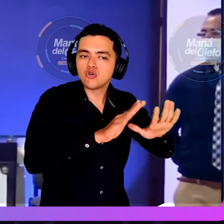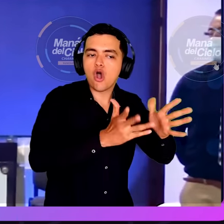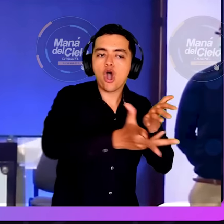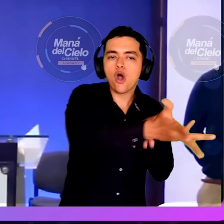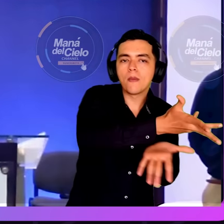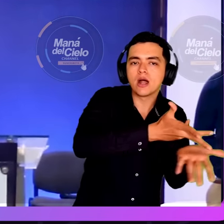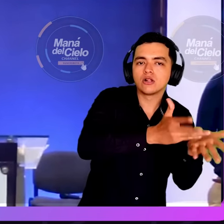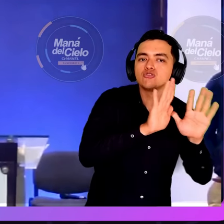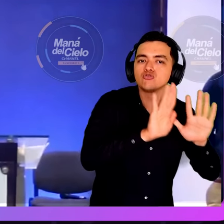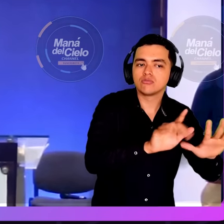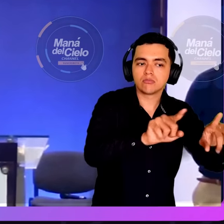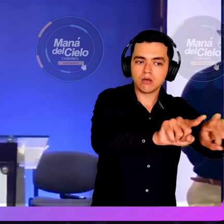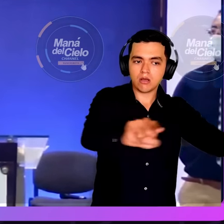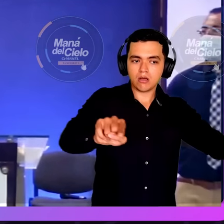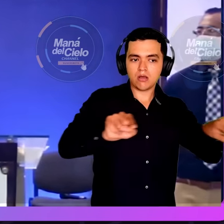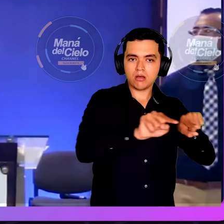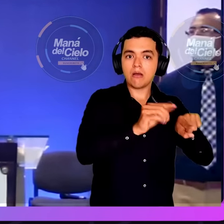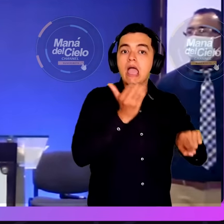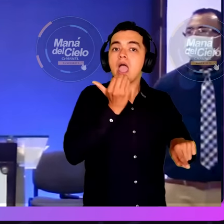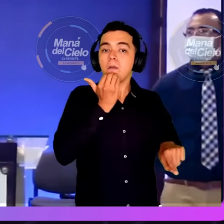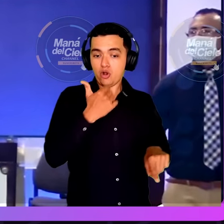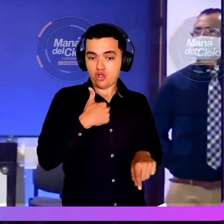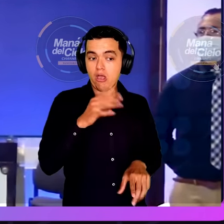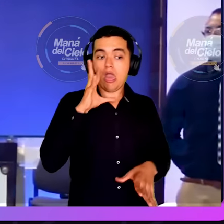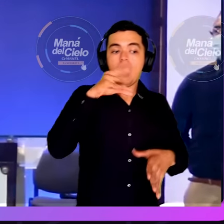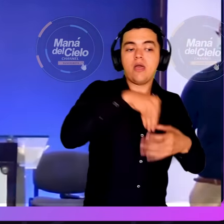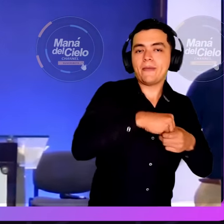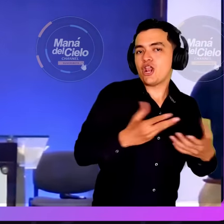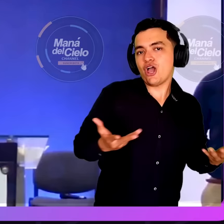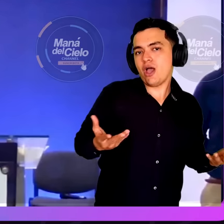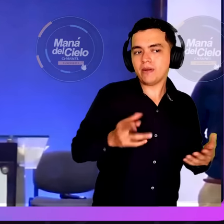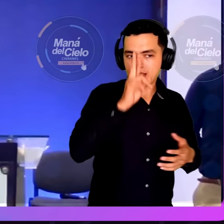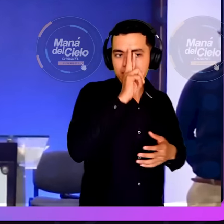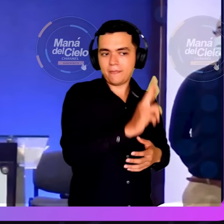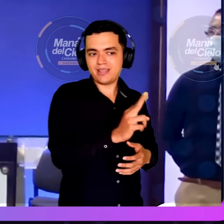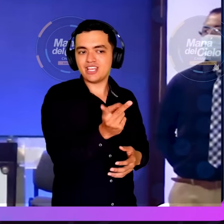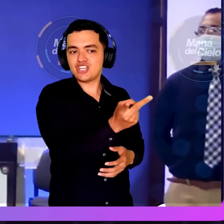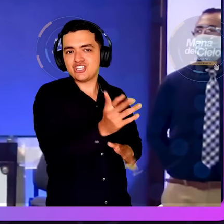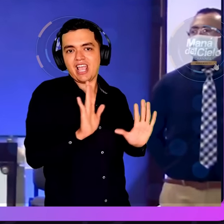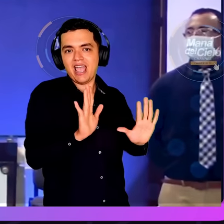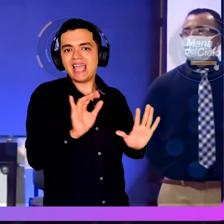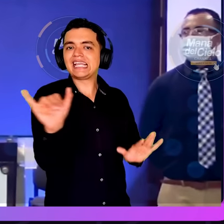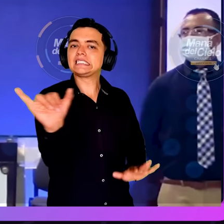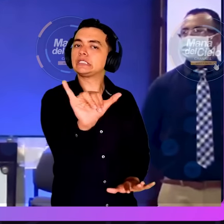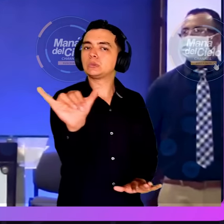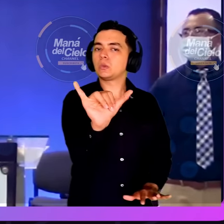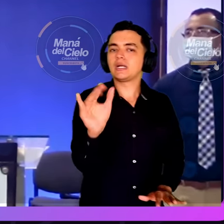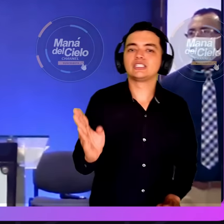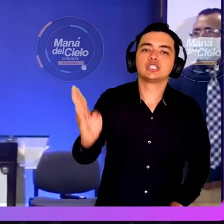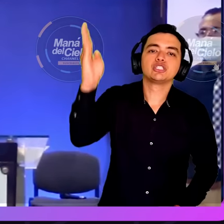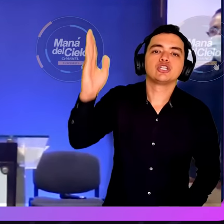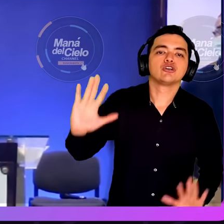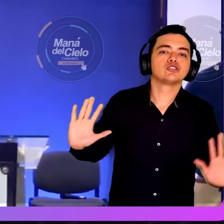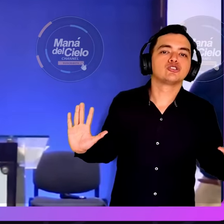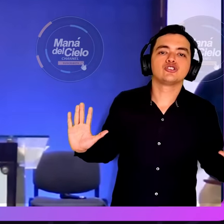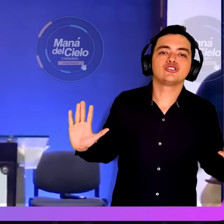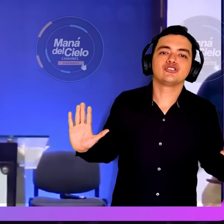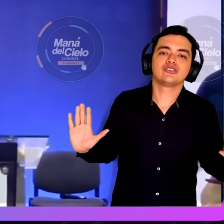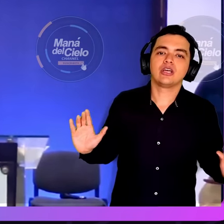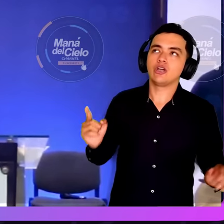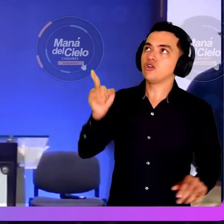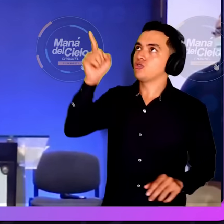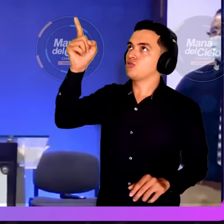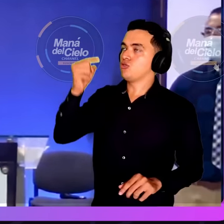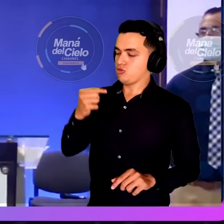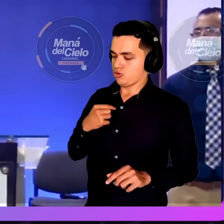esa persona. Yo digo, ¿por qué decimos dizque amamos a Dios y oramos tan poquito? Ah, hermana, pero es que yo estoy en el culto, sí. Pero cuando un par de